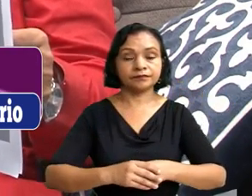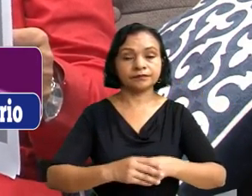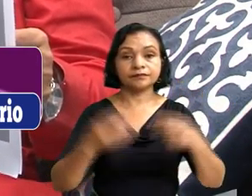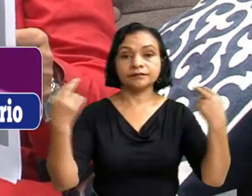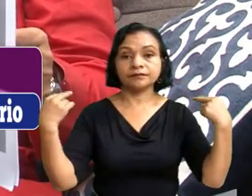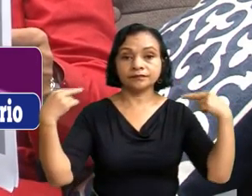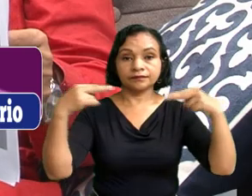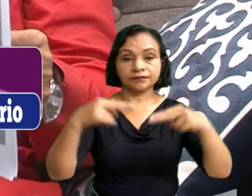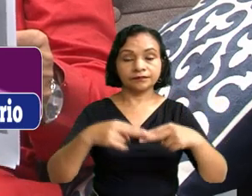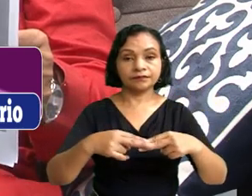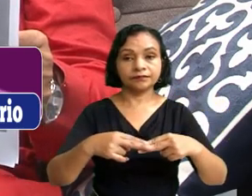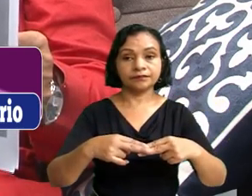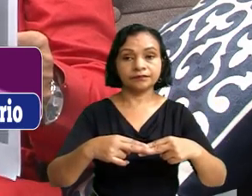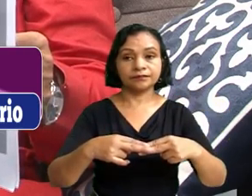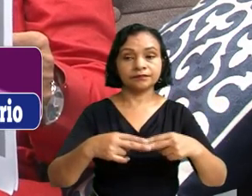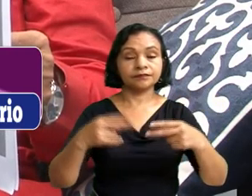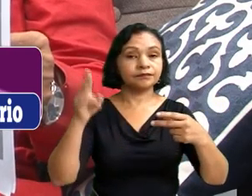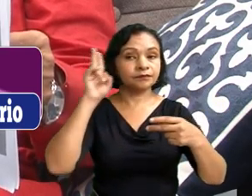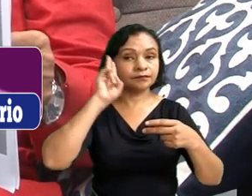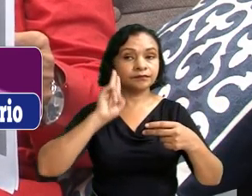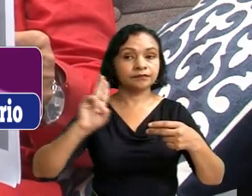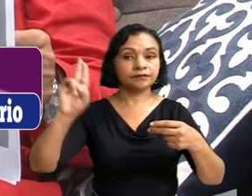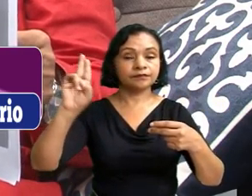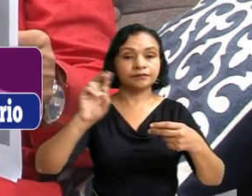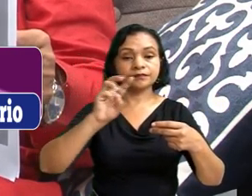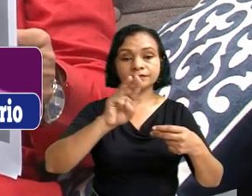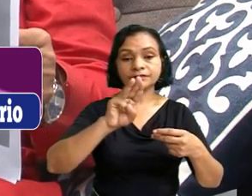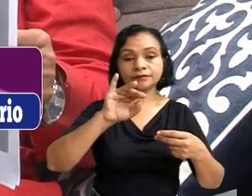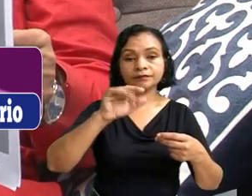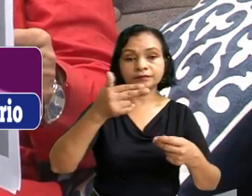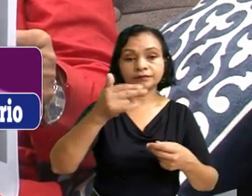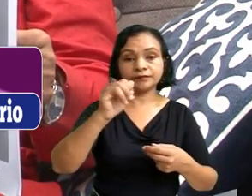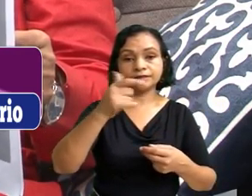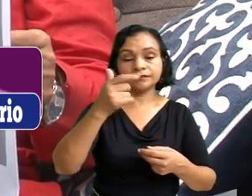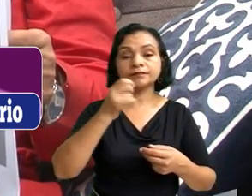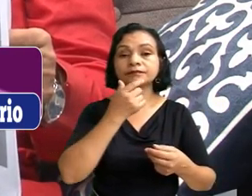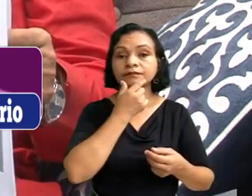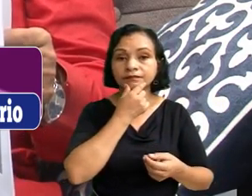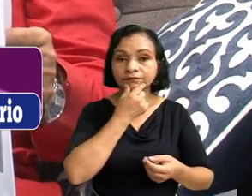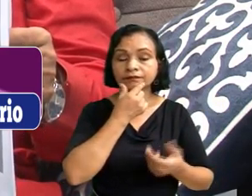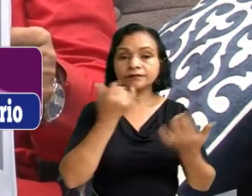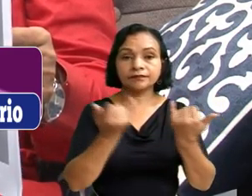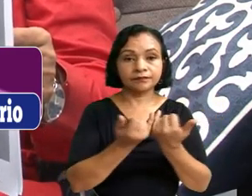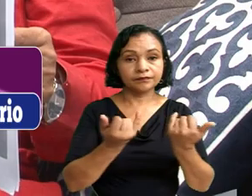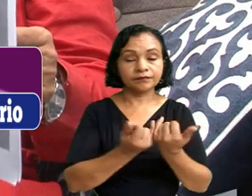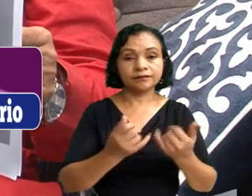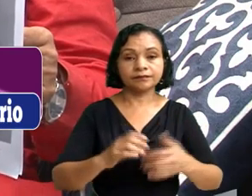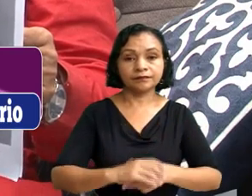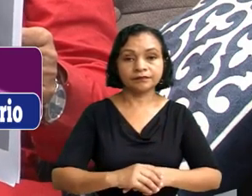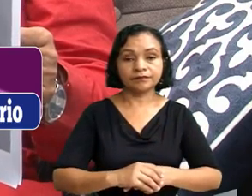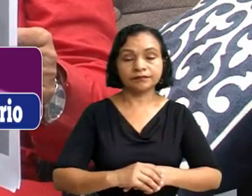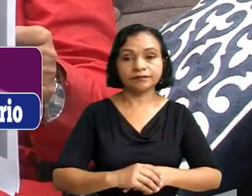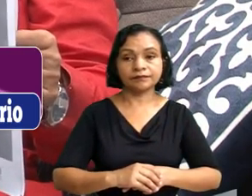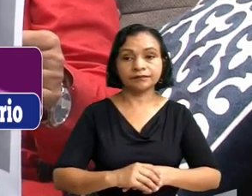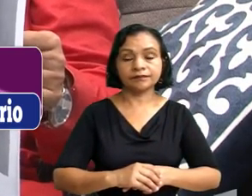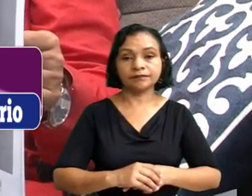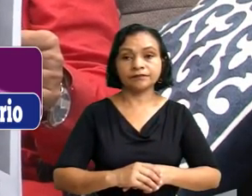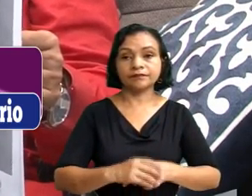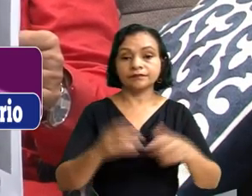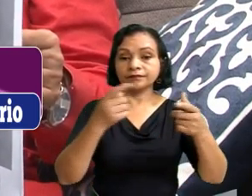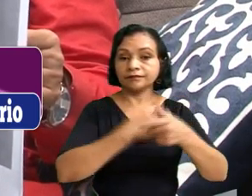de derecho internacional de la universidad mixer band en inglaterra el presidente y que